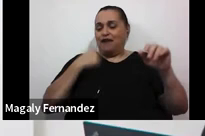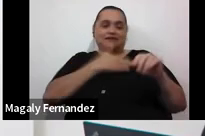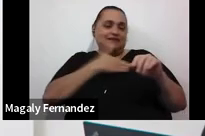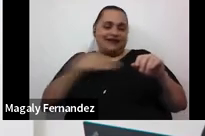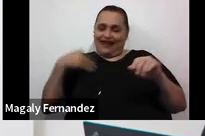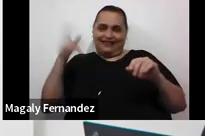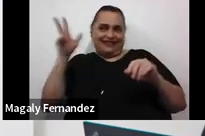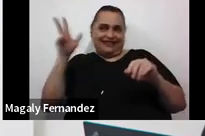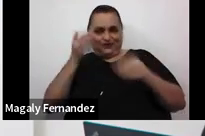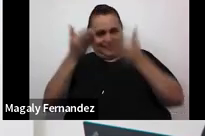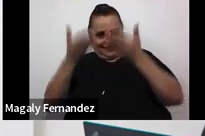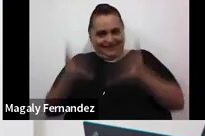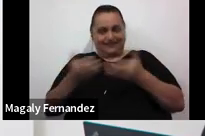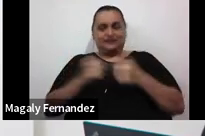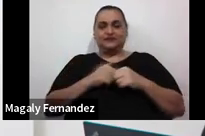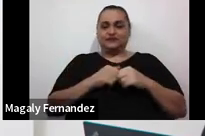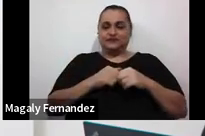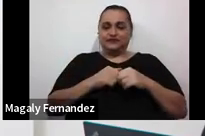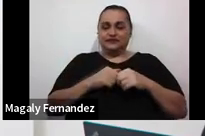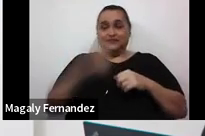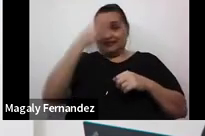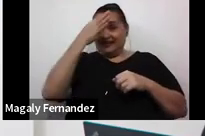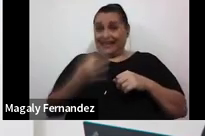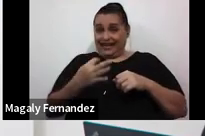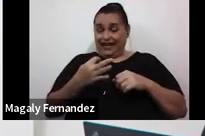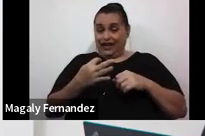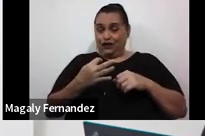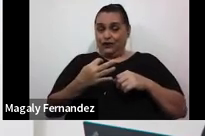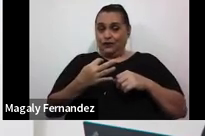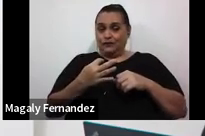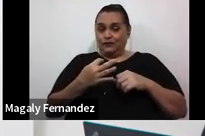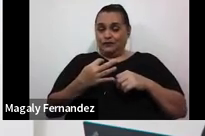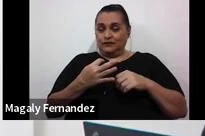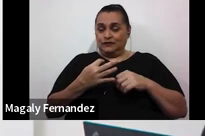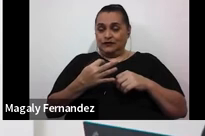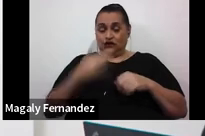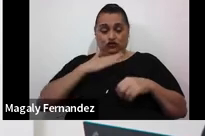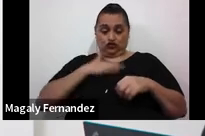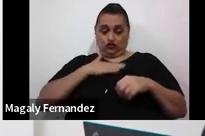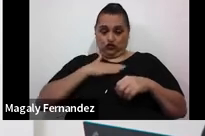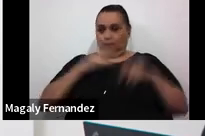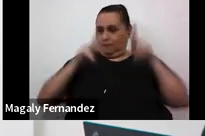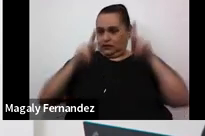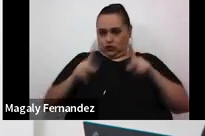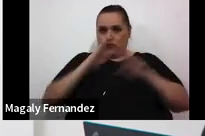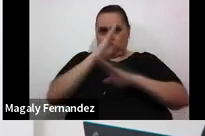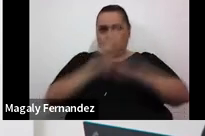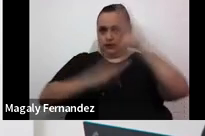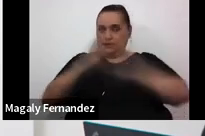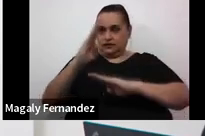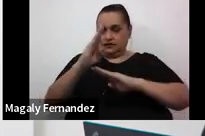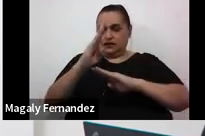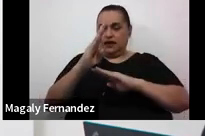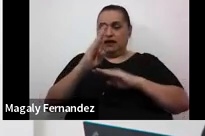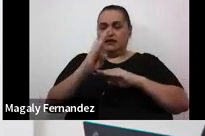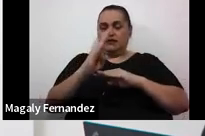escucharla Este creo y considero Yo bueno yo soy una persona con discapacidad este adquirida